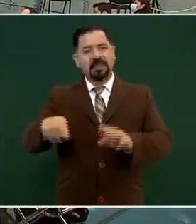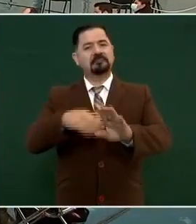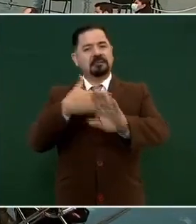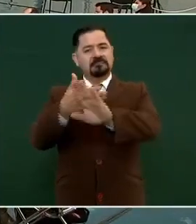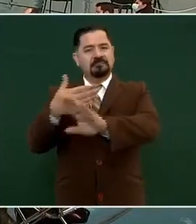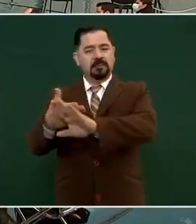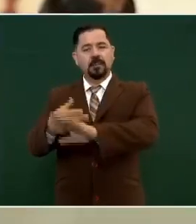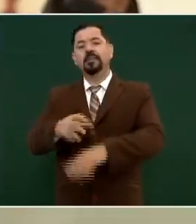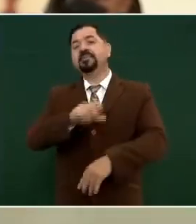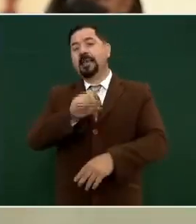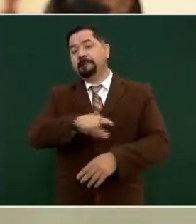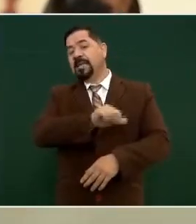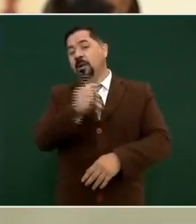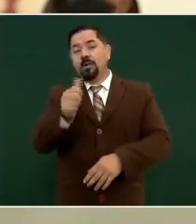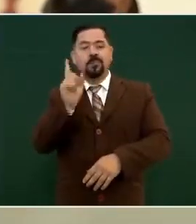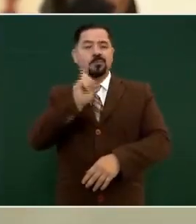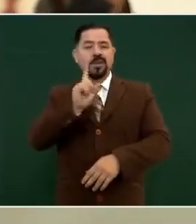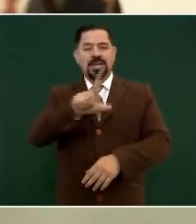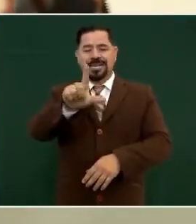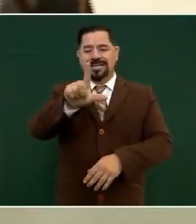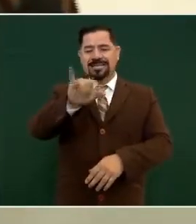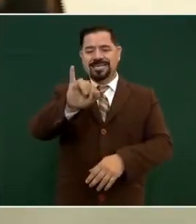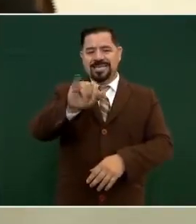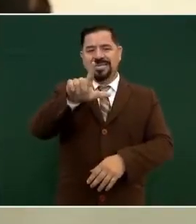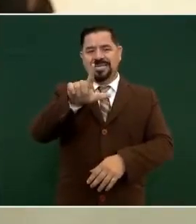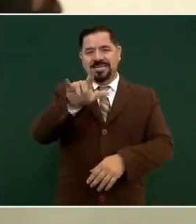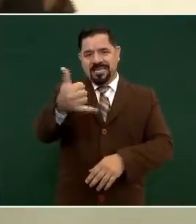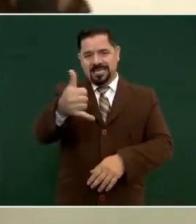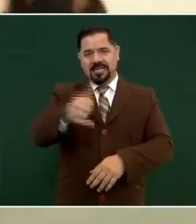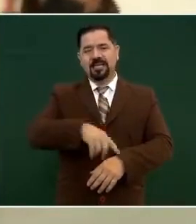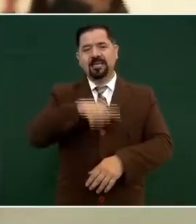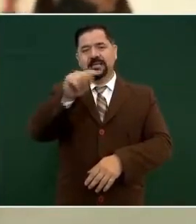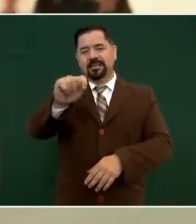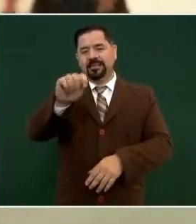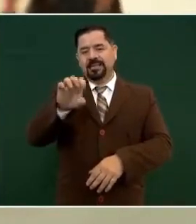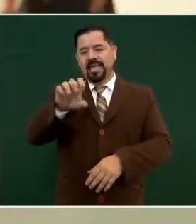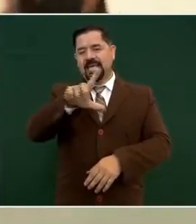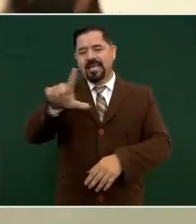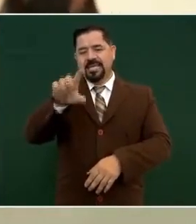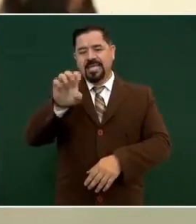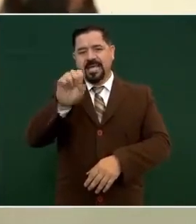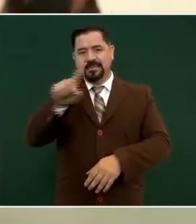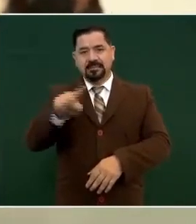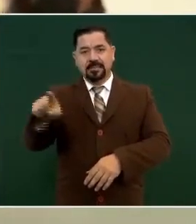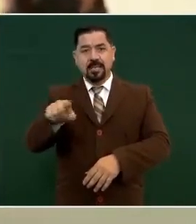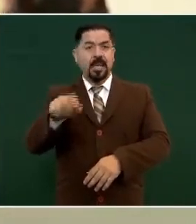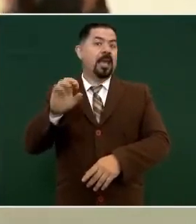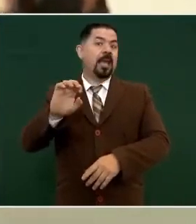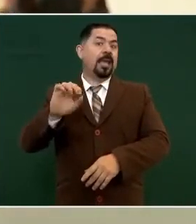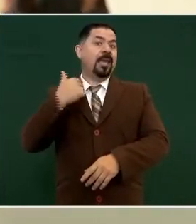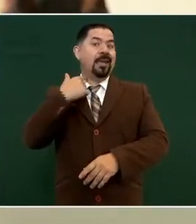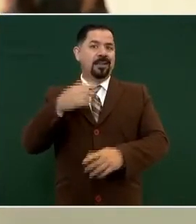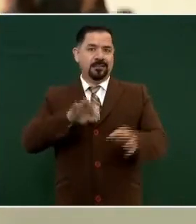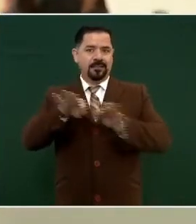Lili Téllez, por la que usted y el propio gobernador hicieron campaña.